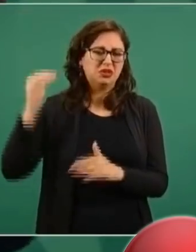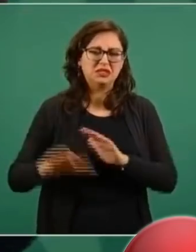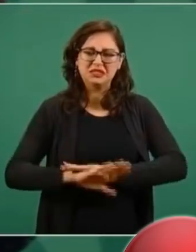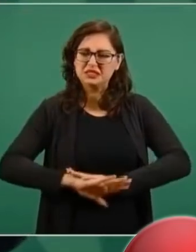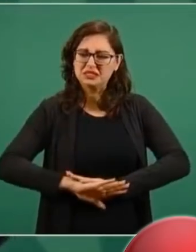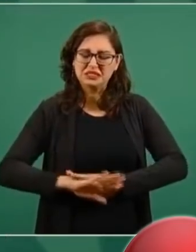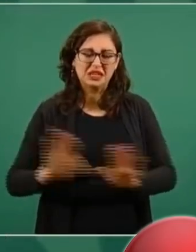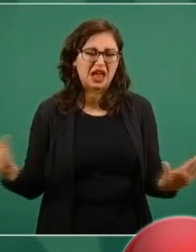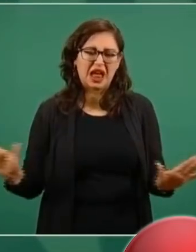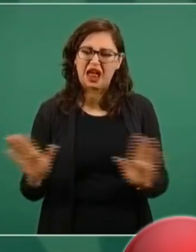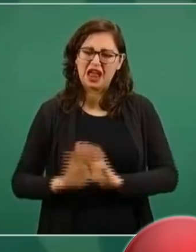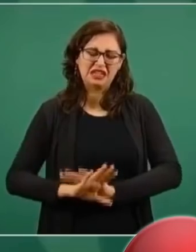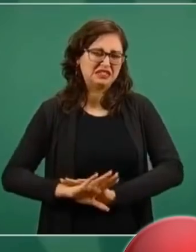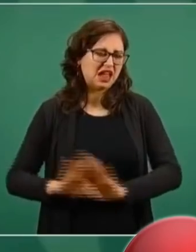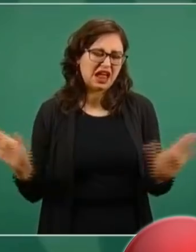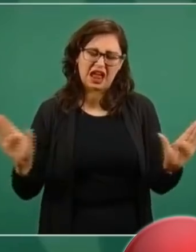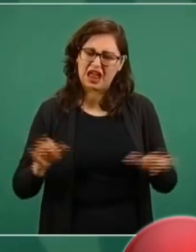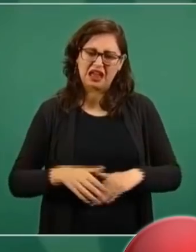estaba enterrado,